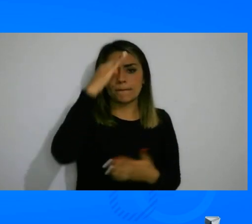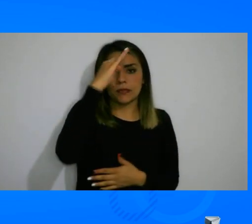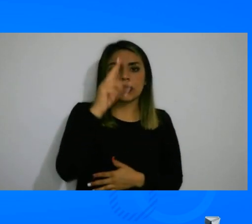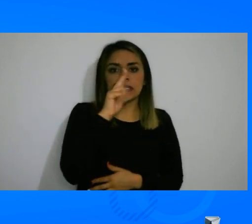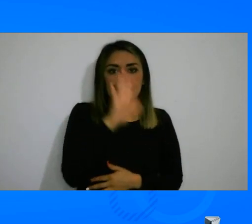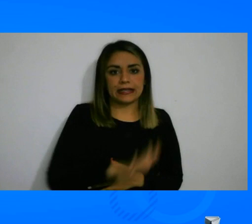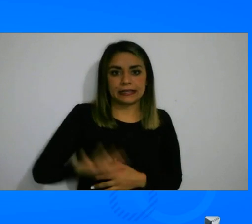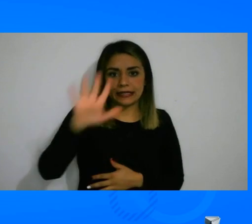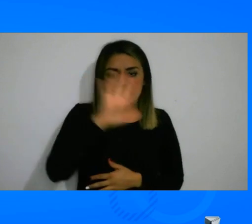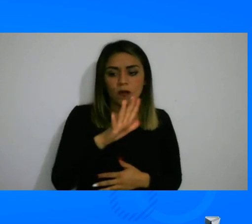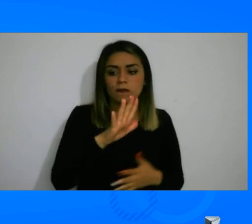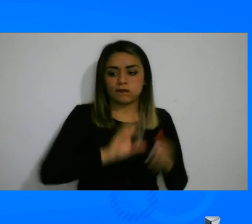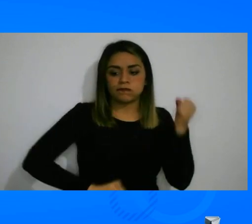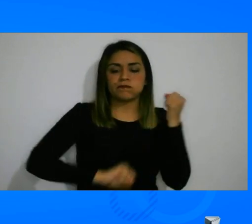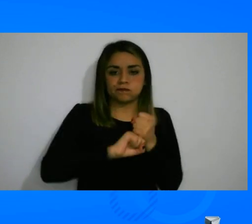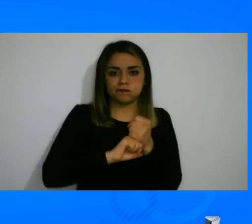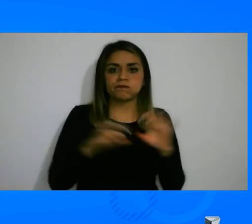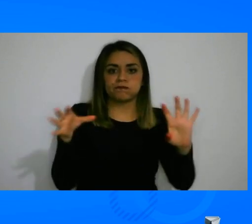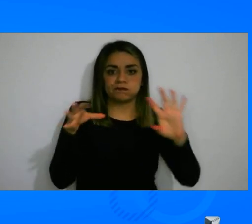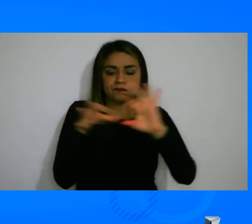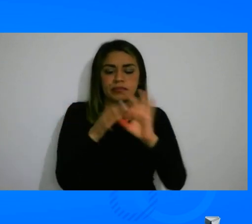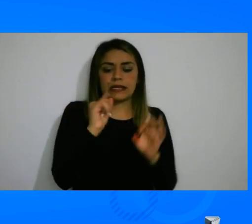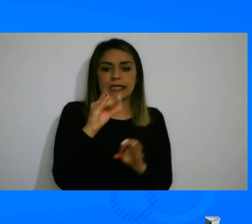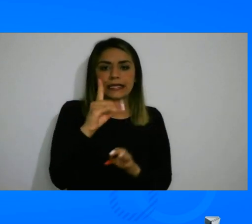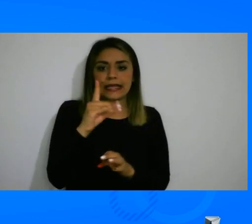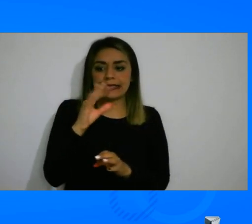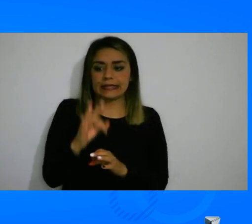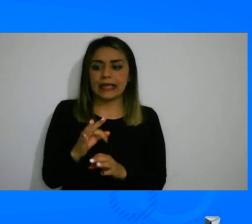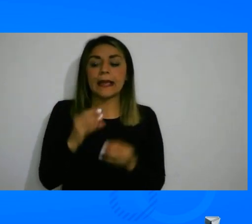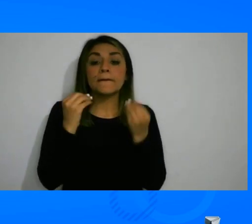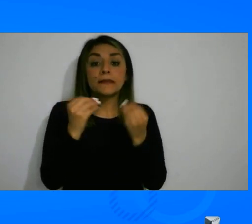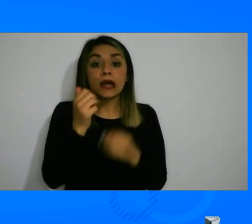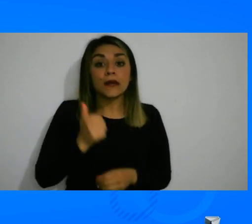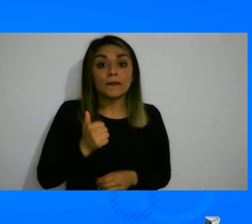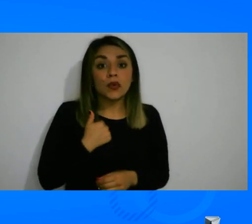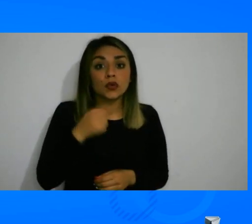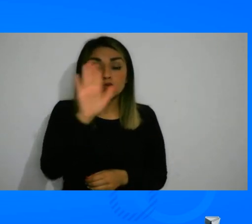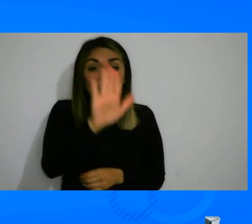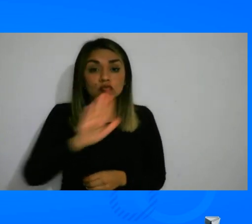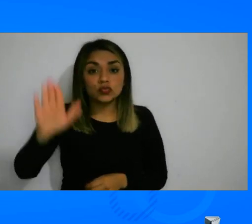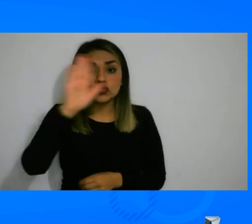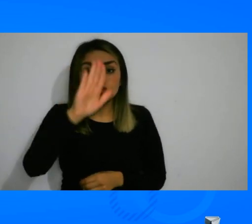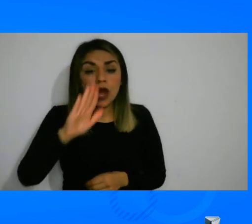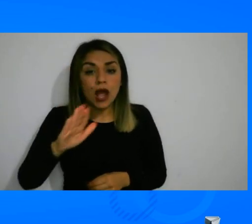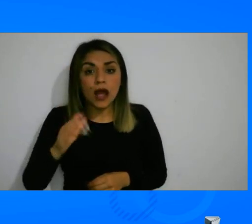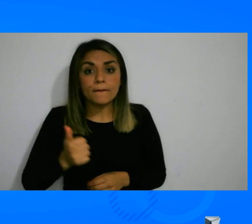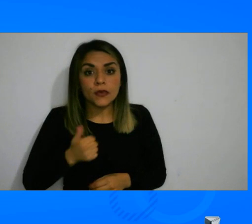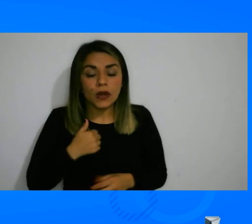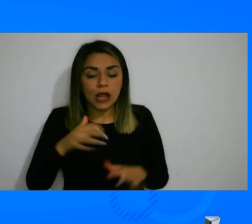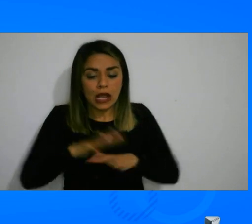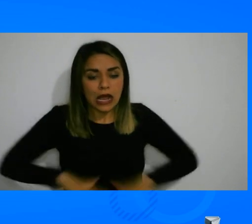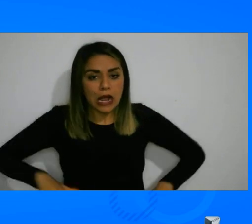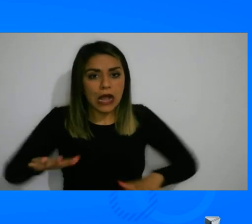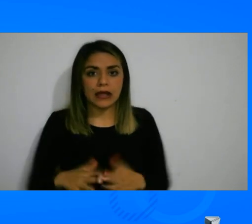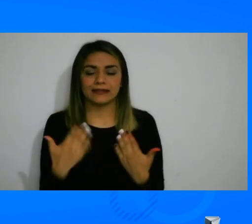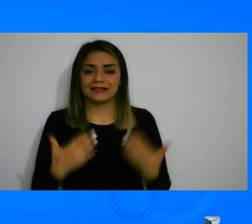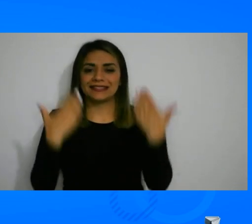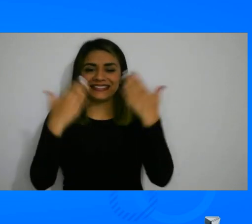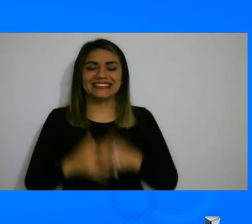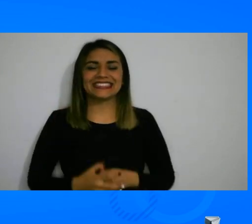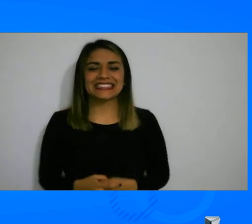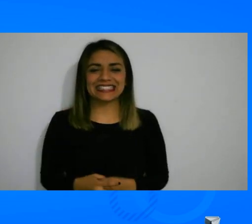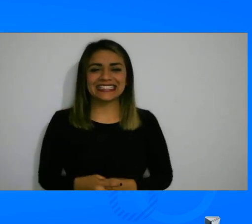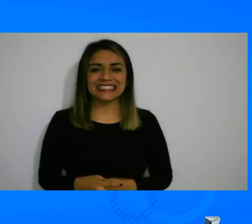Nacional y en articulación con el IDT, entonces, para que aprovechen mucho este espacio.